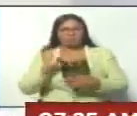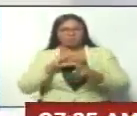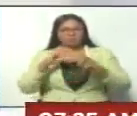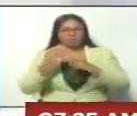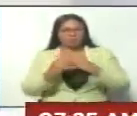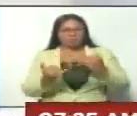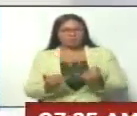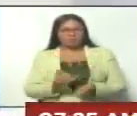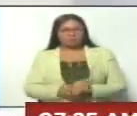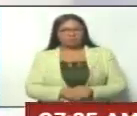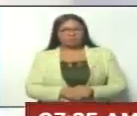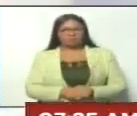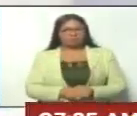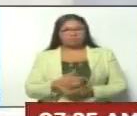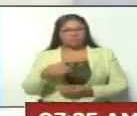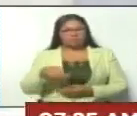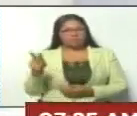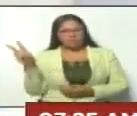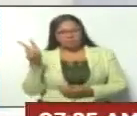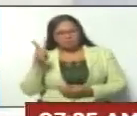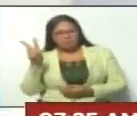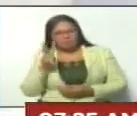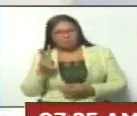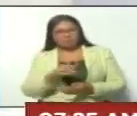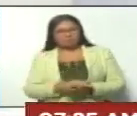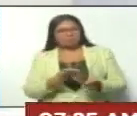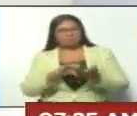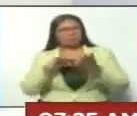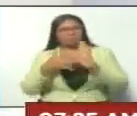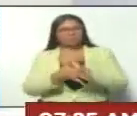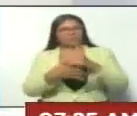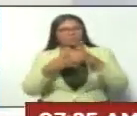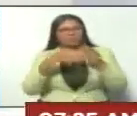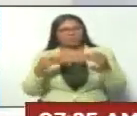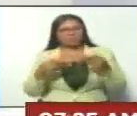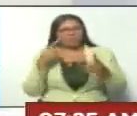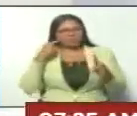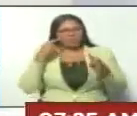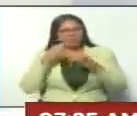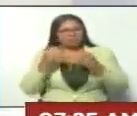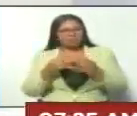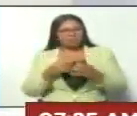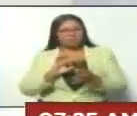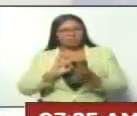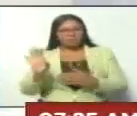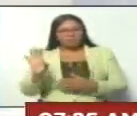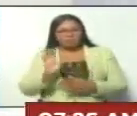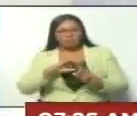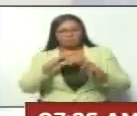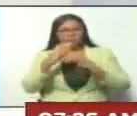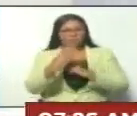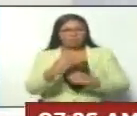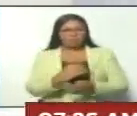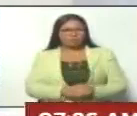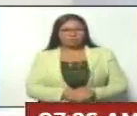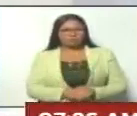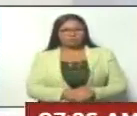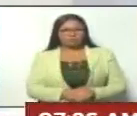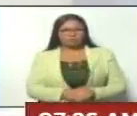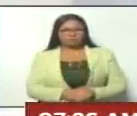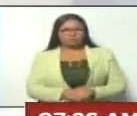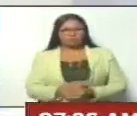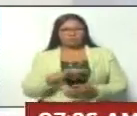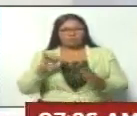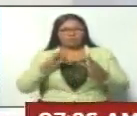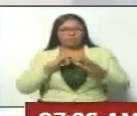materia de patrimonio de Venezuela. Quiere decir que todo lo que se declara patrimonio cultural pasa por el Instituto